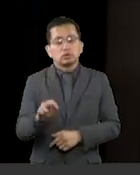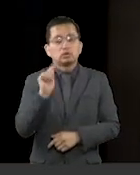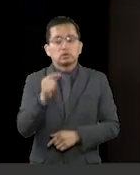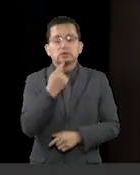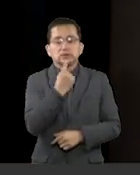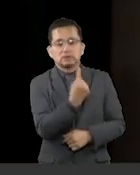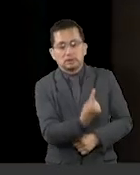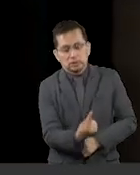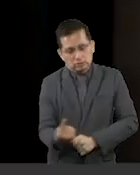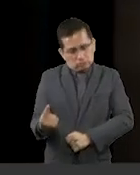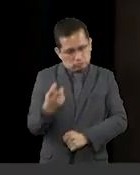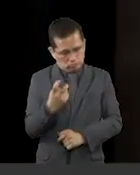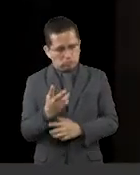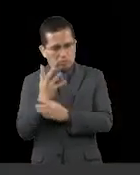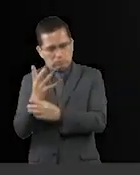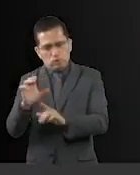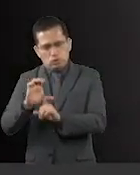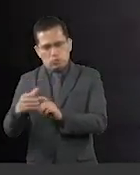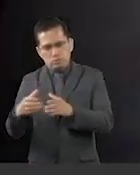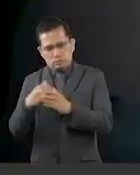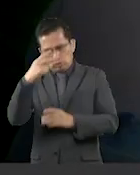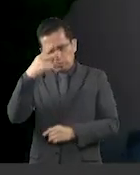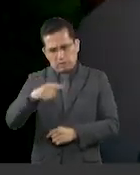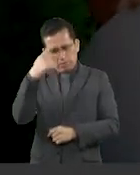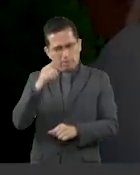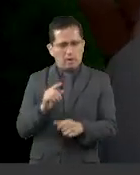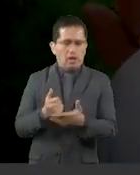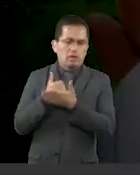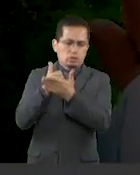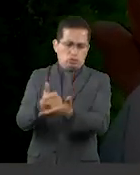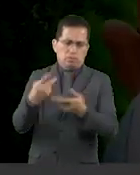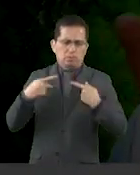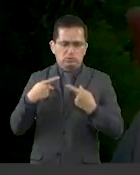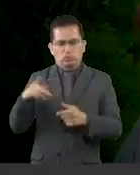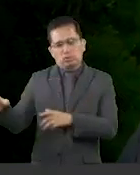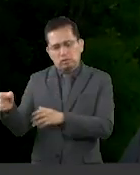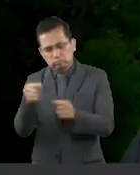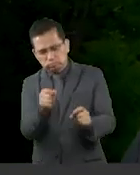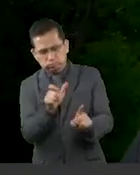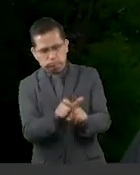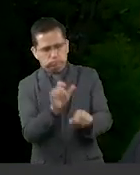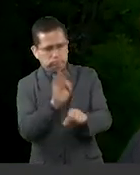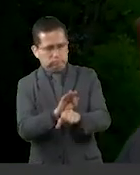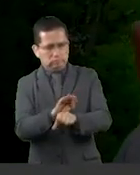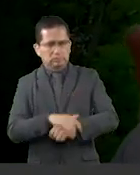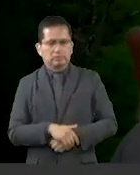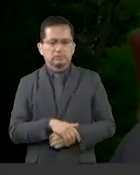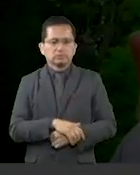Mexicana de Ayuda a Refugiados. Para Noticias del Congreso, Elizabeth Robles.